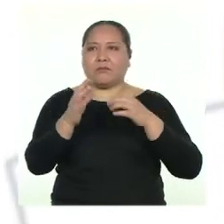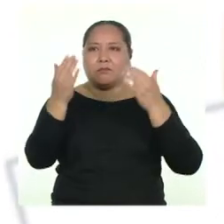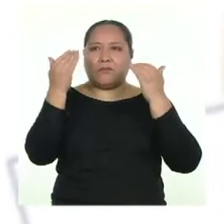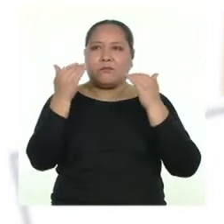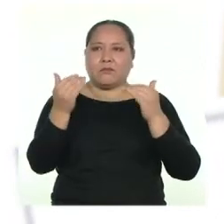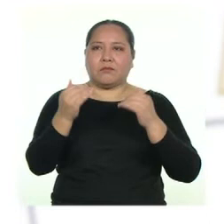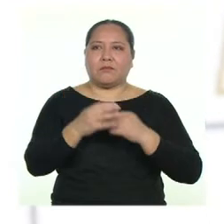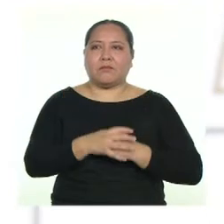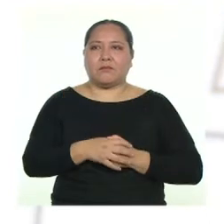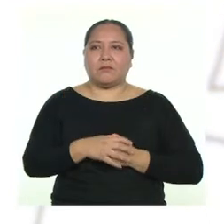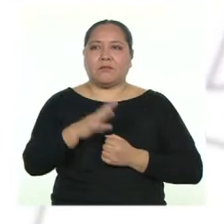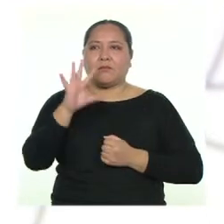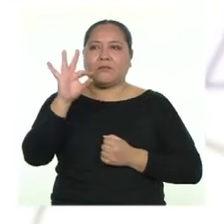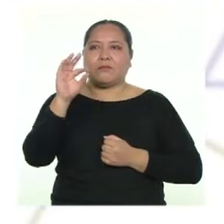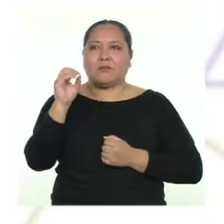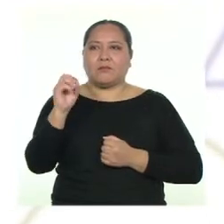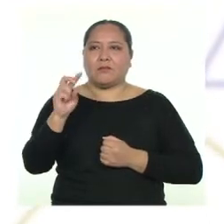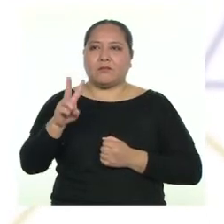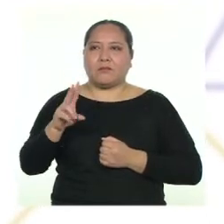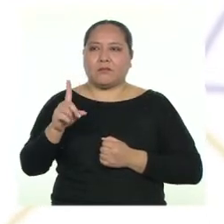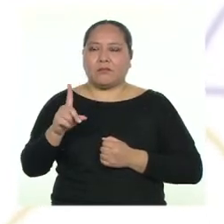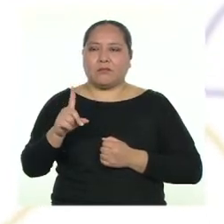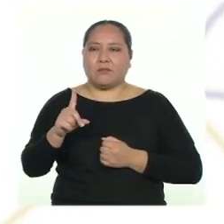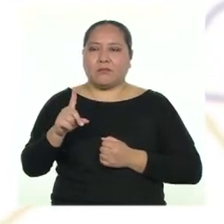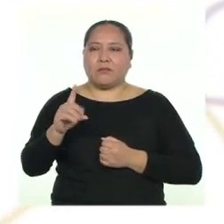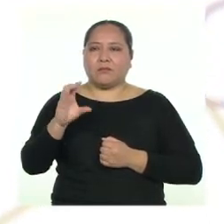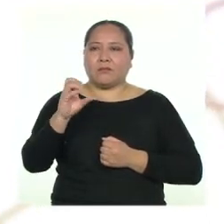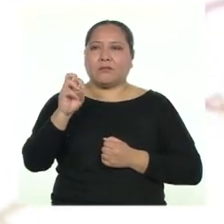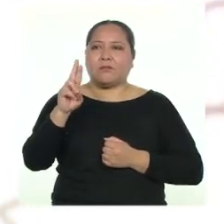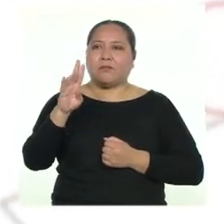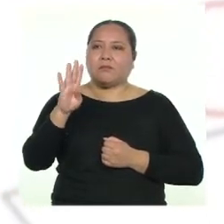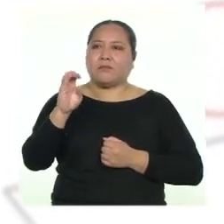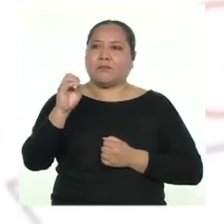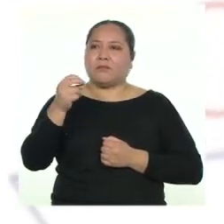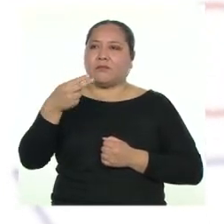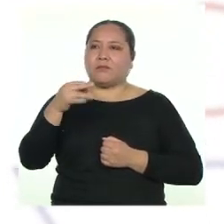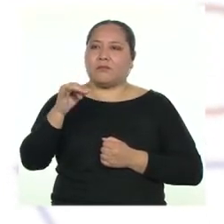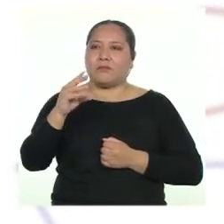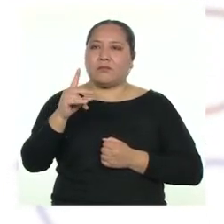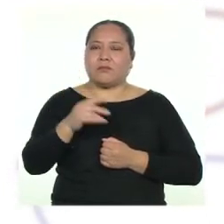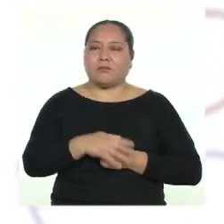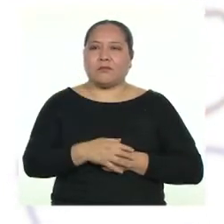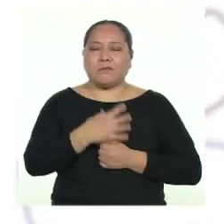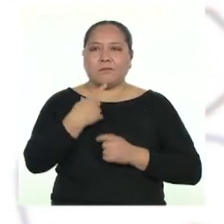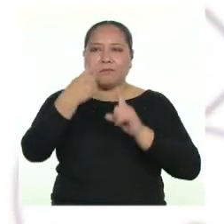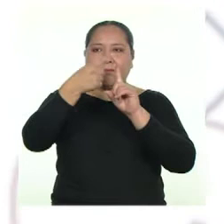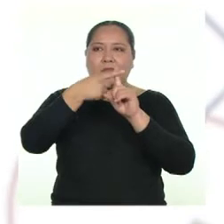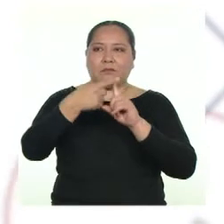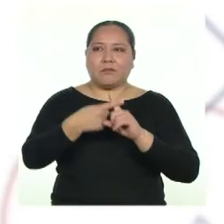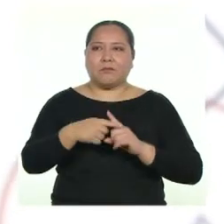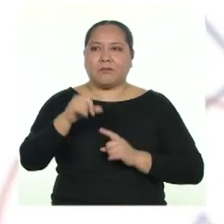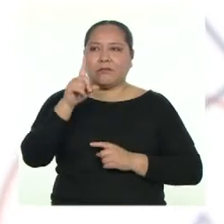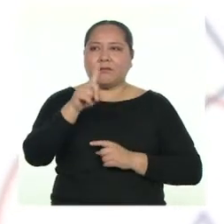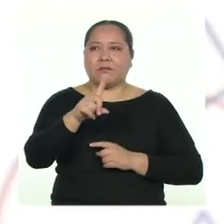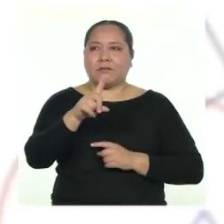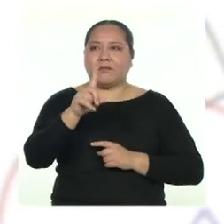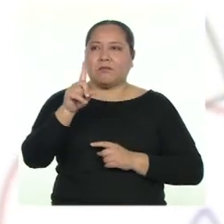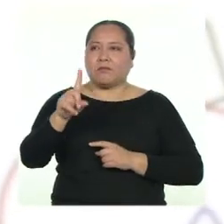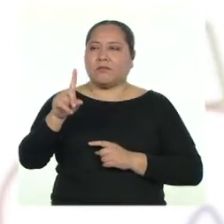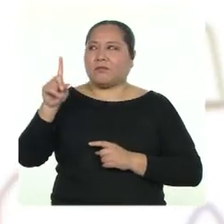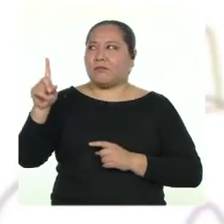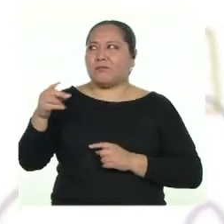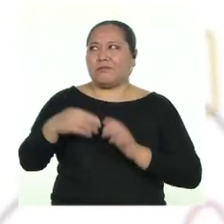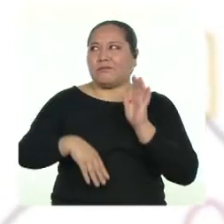que obtendría serían 90 y 21 gramos de carbohidratos respectivamente. Pero la suma me sale 111 y